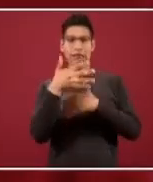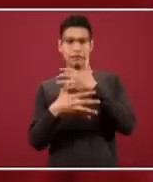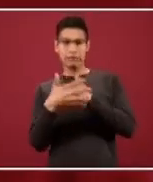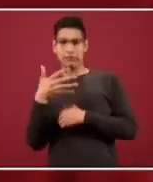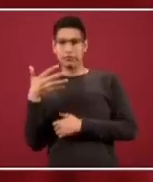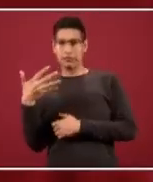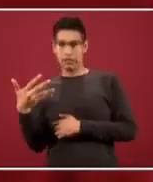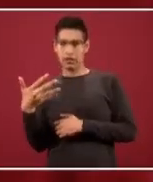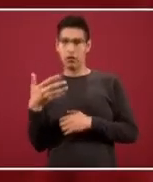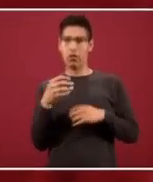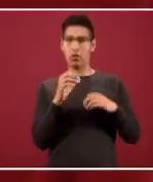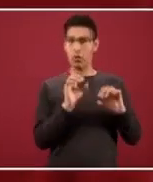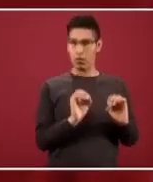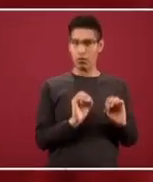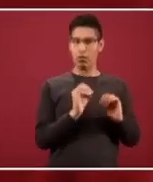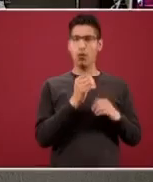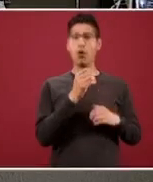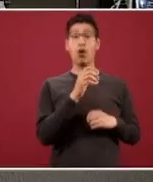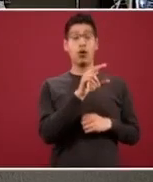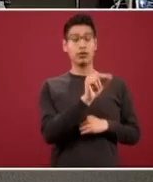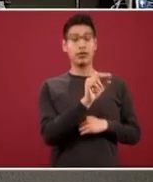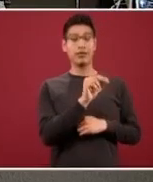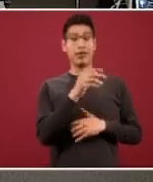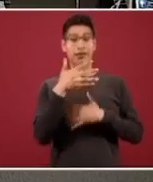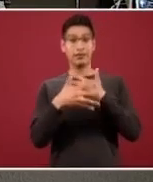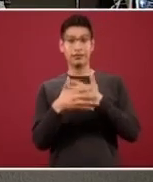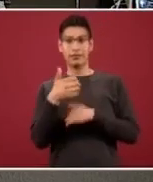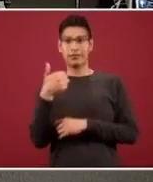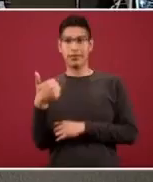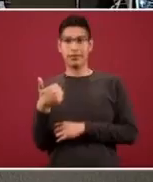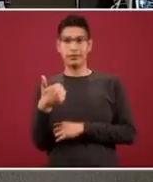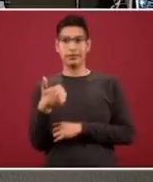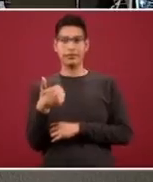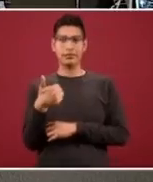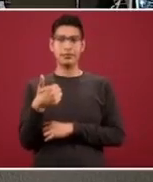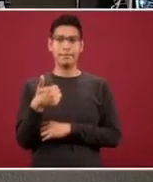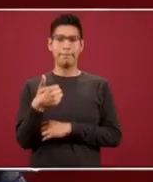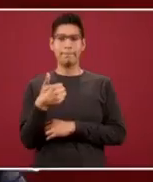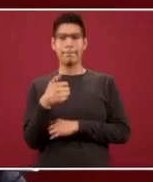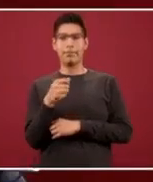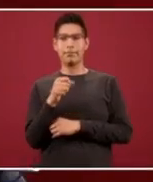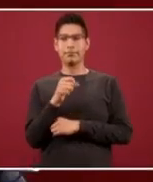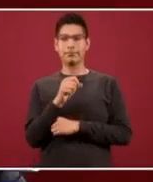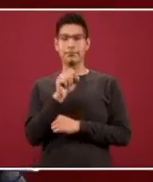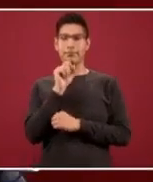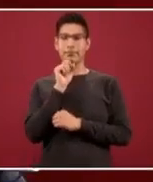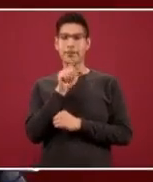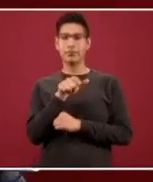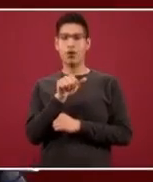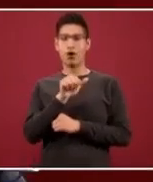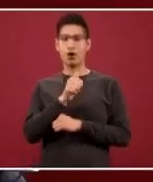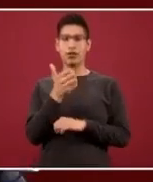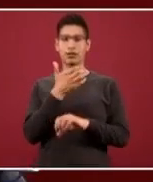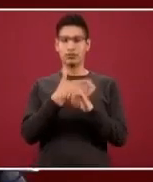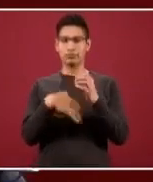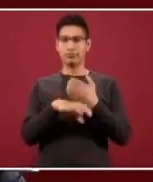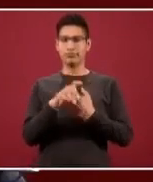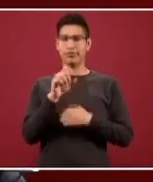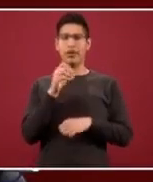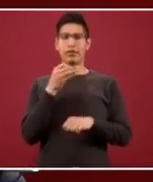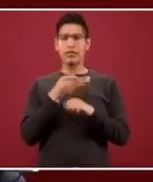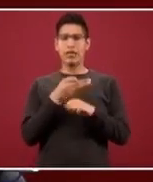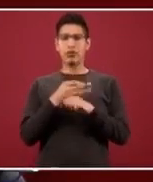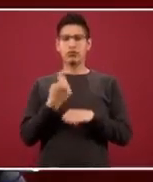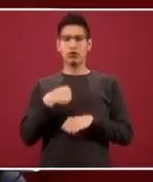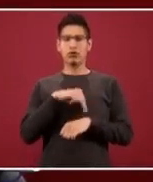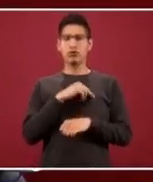80-14-6. Es decir, digo para que quede claro, porque mucha gente sí se paniquea mucho con esas proporciones. Somos 140 millones